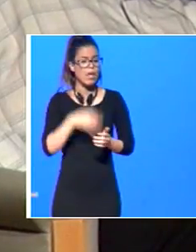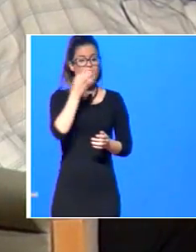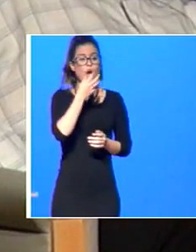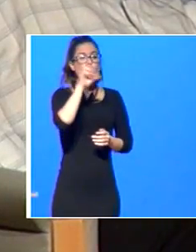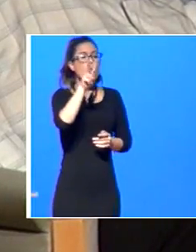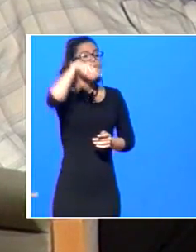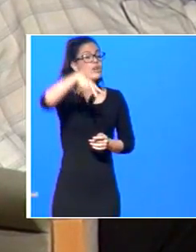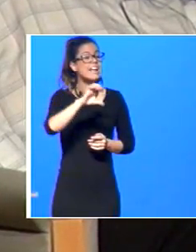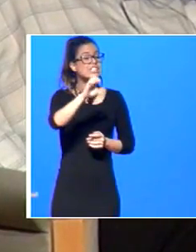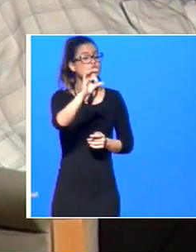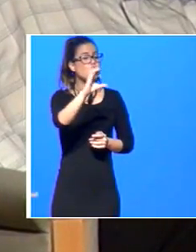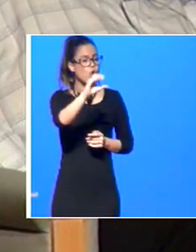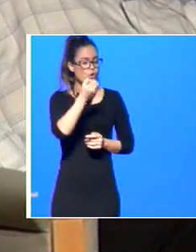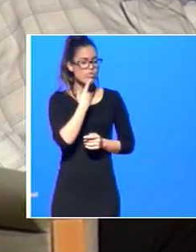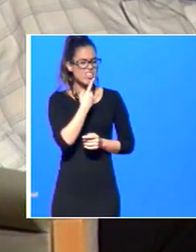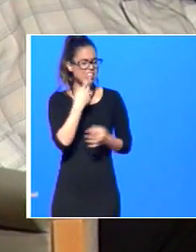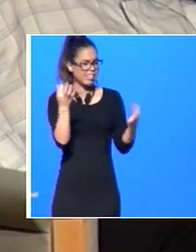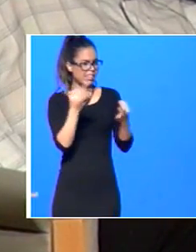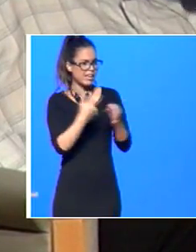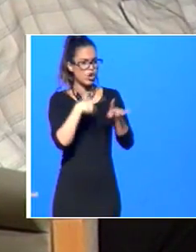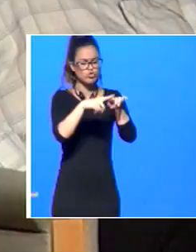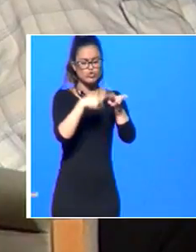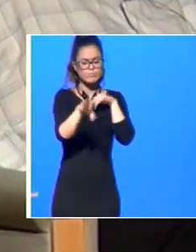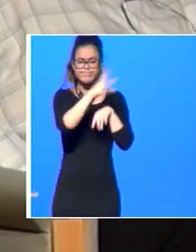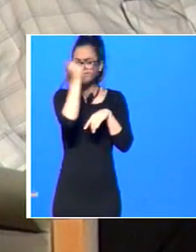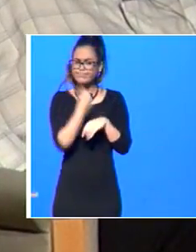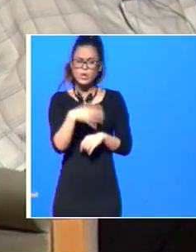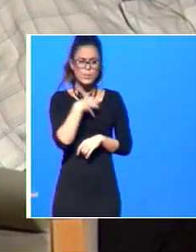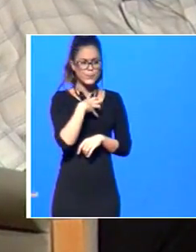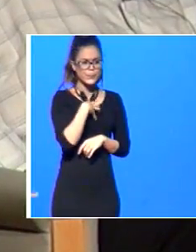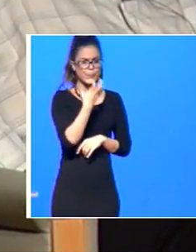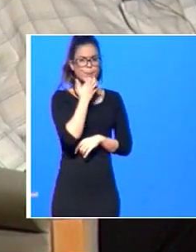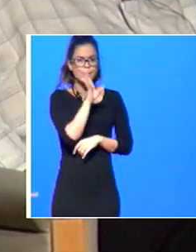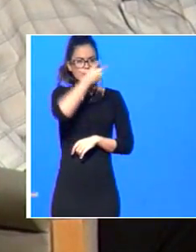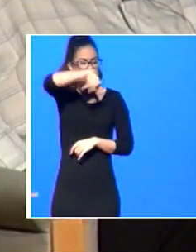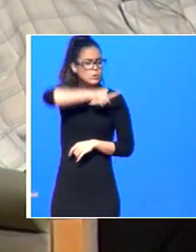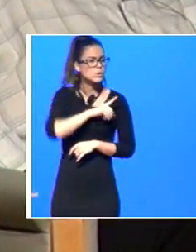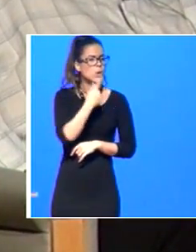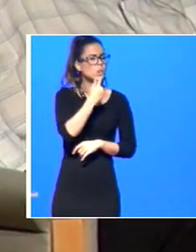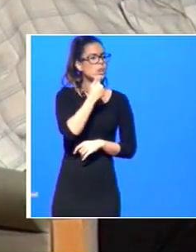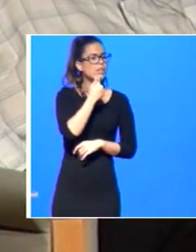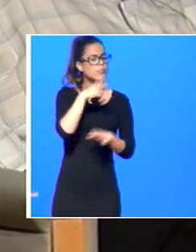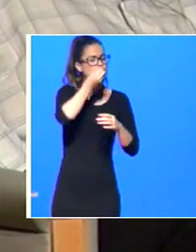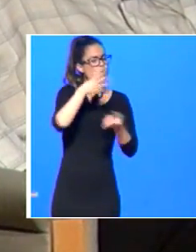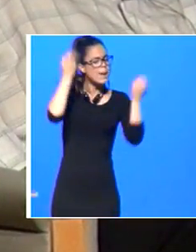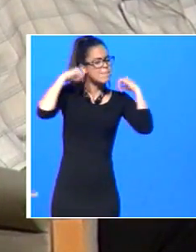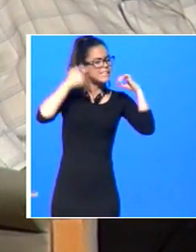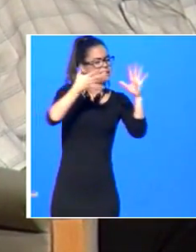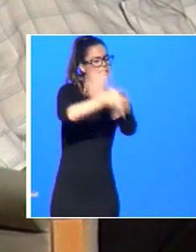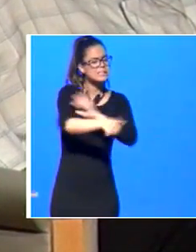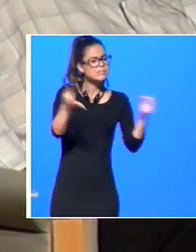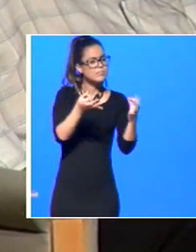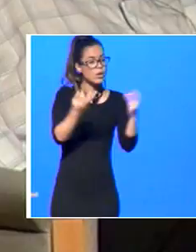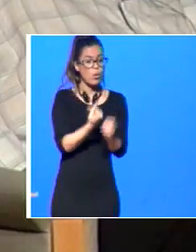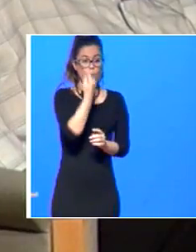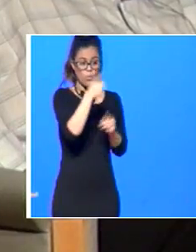debe aspectos que no se deben obviar cuando hablamos o estamos hablando de indicadores de buenas prácticas educativas. Uno de ellos